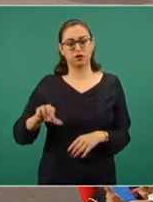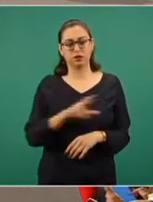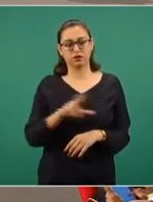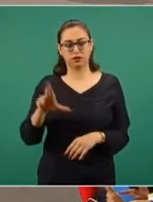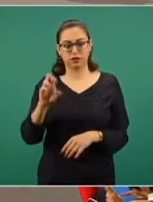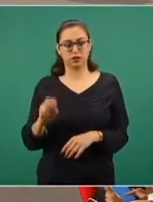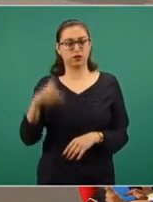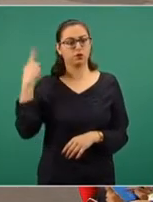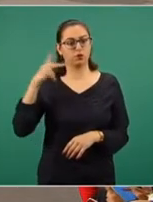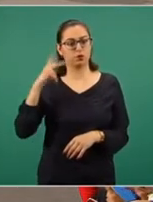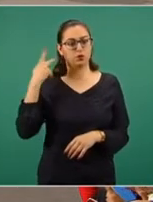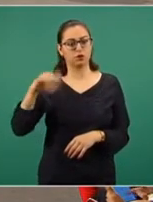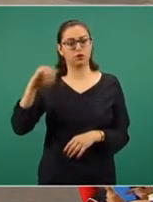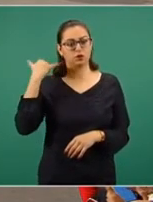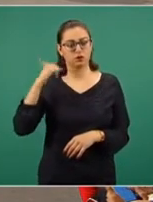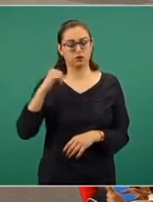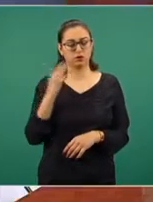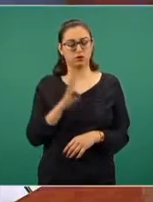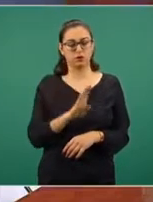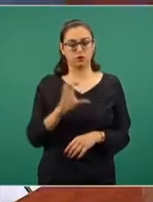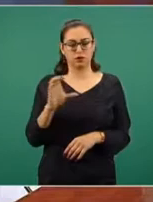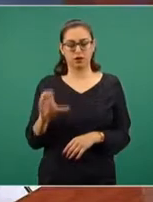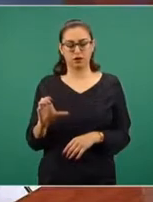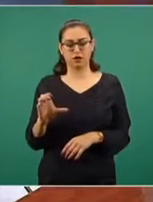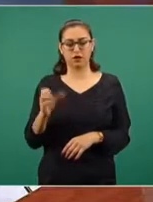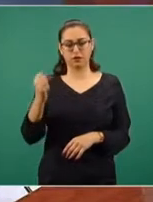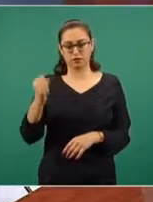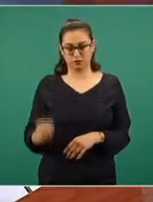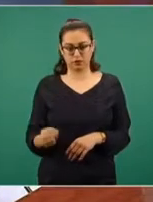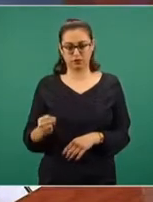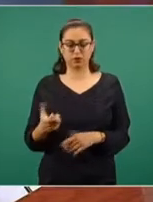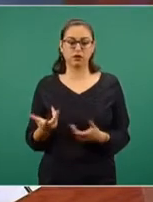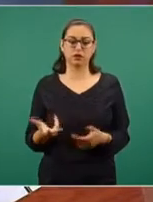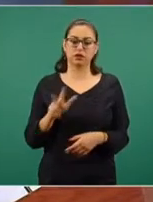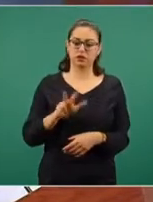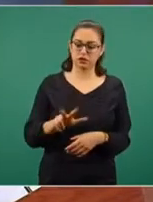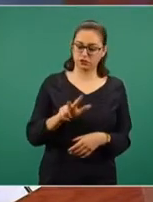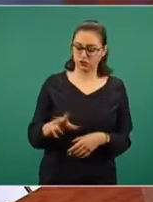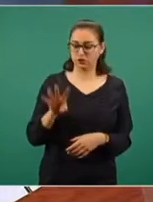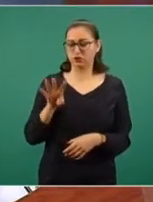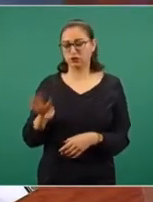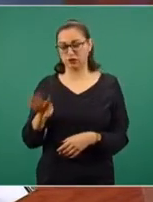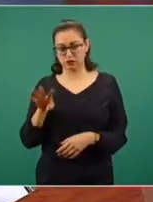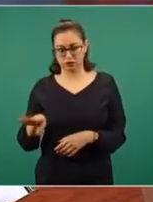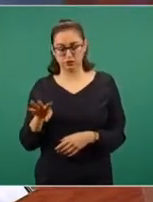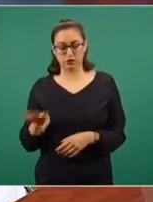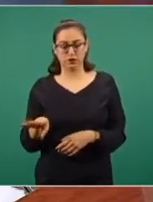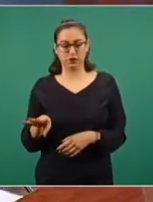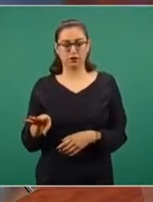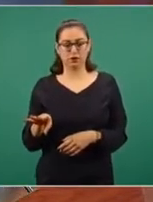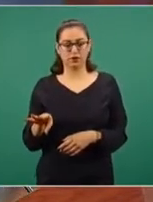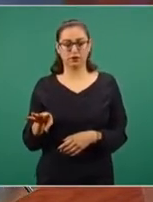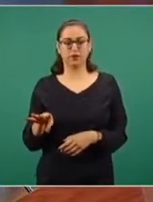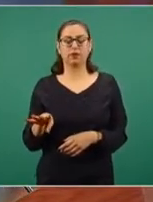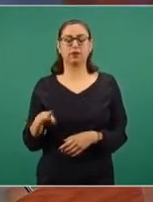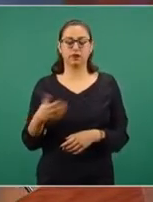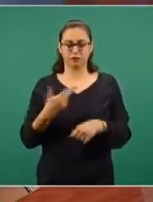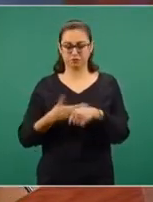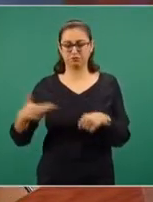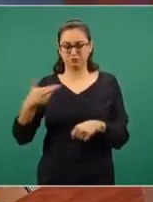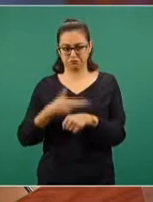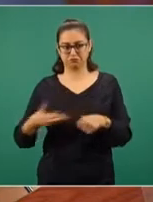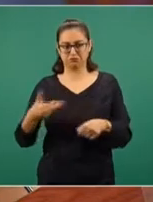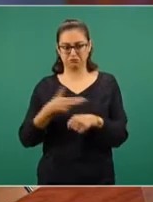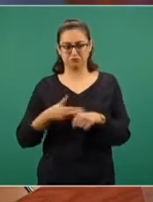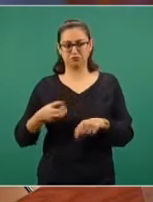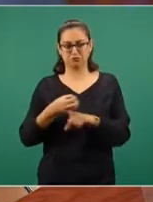Puebla, Yucatán, Baja California Sur, que eso sería el 18 y 19, que estaremos precisamente coordinándonos con las